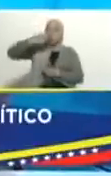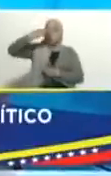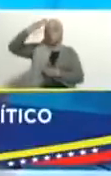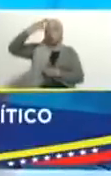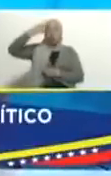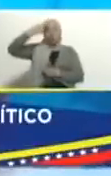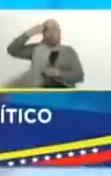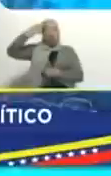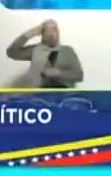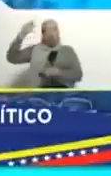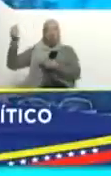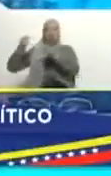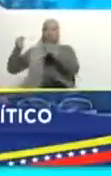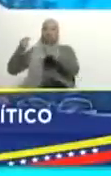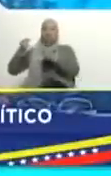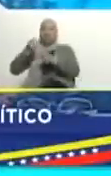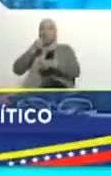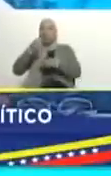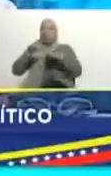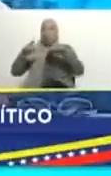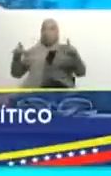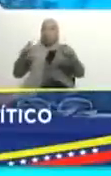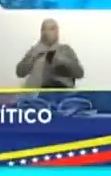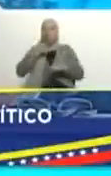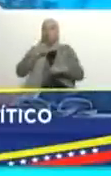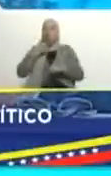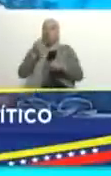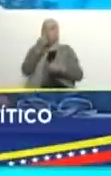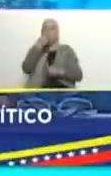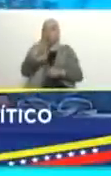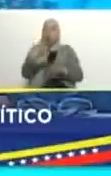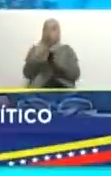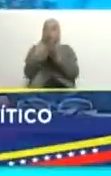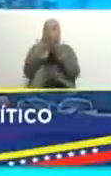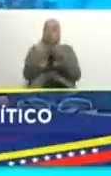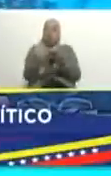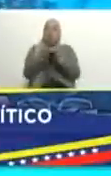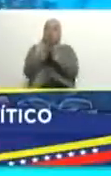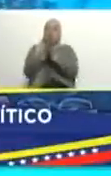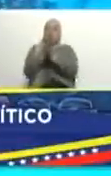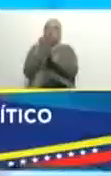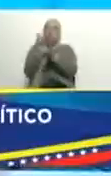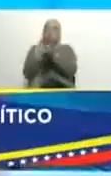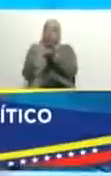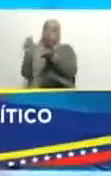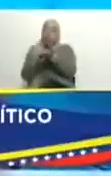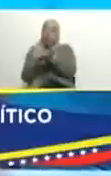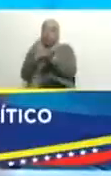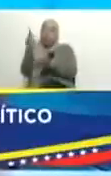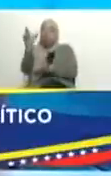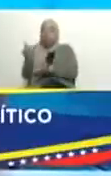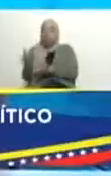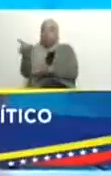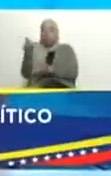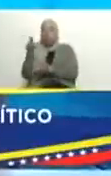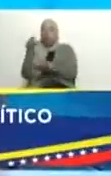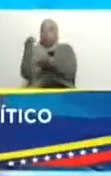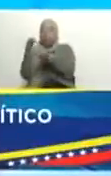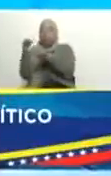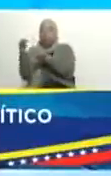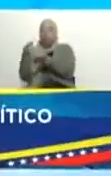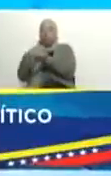con él le dijo: usted que es un buen literato, que le gusta un buen libro, por favor, dedíqueme este libro, le dijo una persona que estaba hablando con